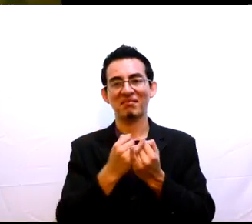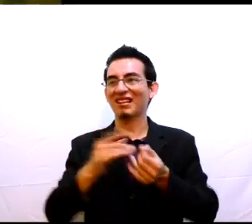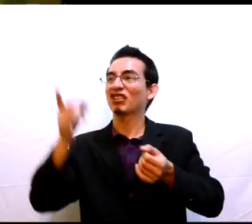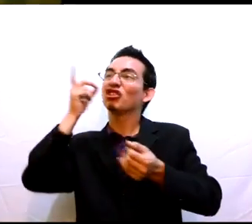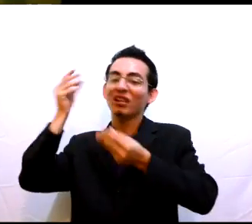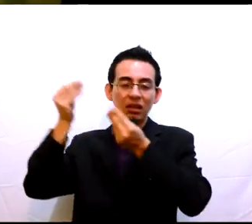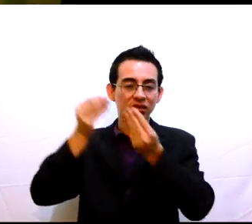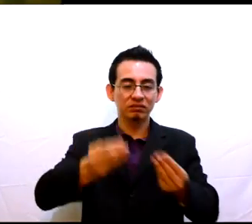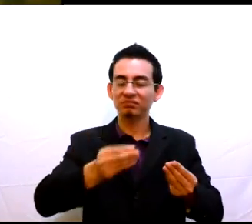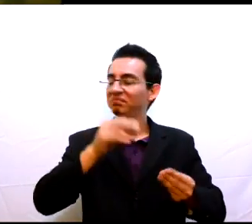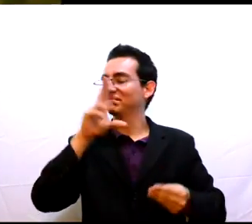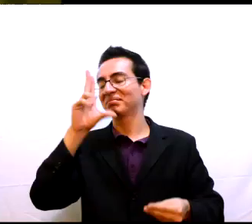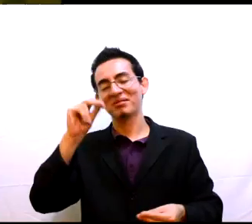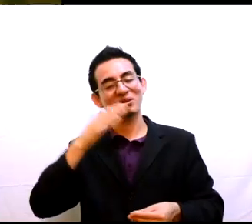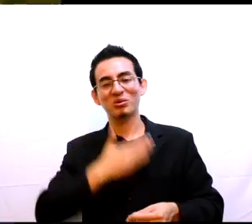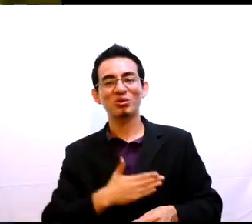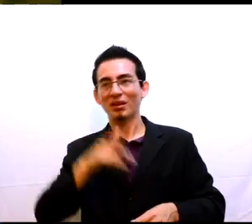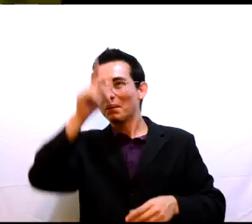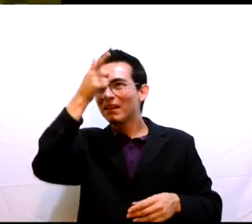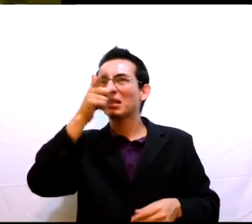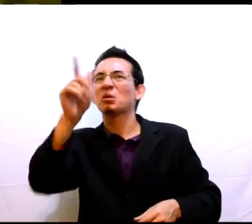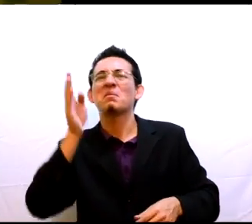si el cielo